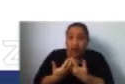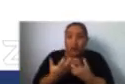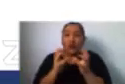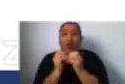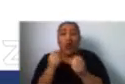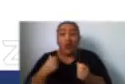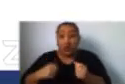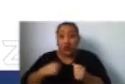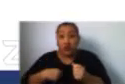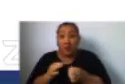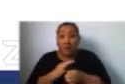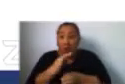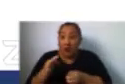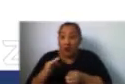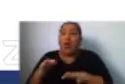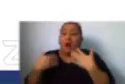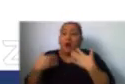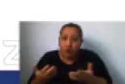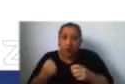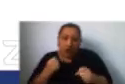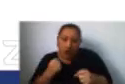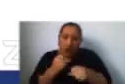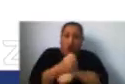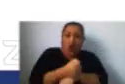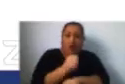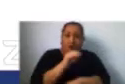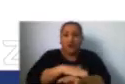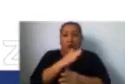regionales pueda enfrentar estos problemas.